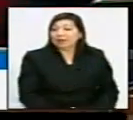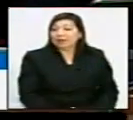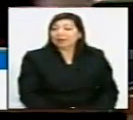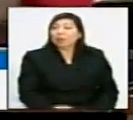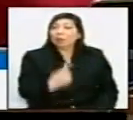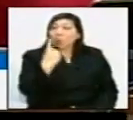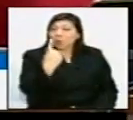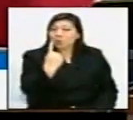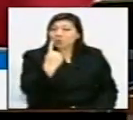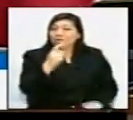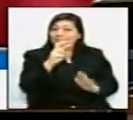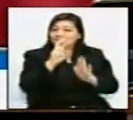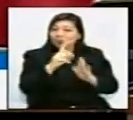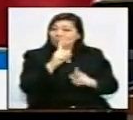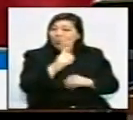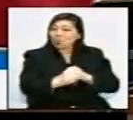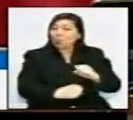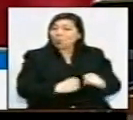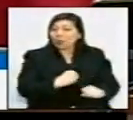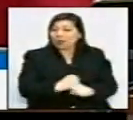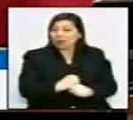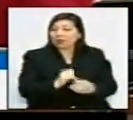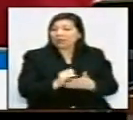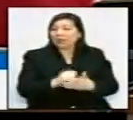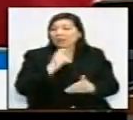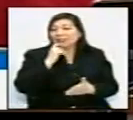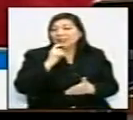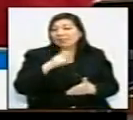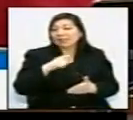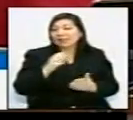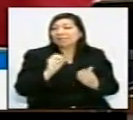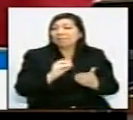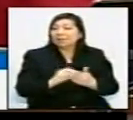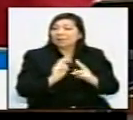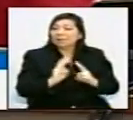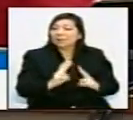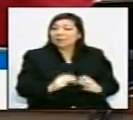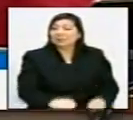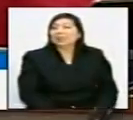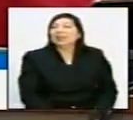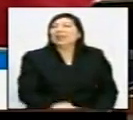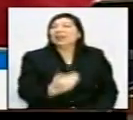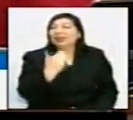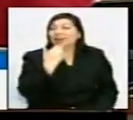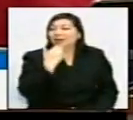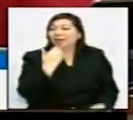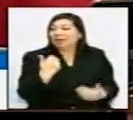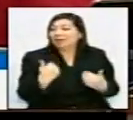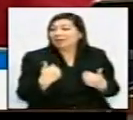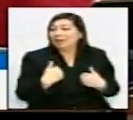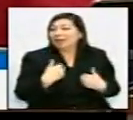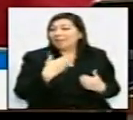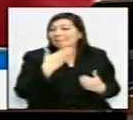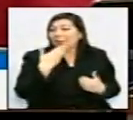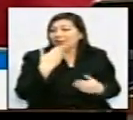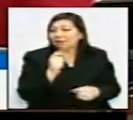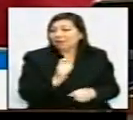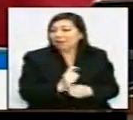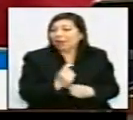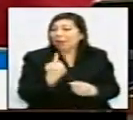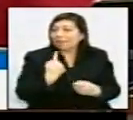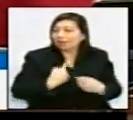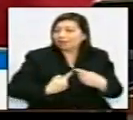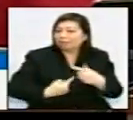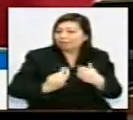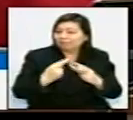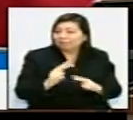hacer una sola programación anual de lo que se requiere y vamos a ver quién es el que tiene la mejor capacidad para